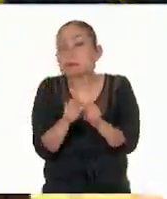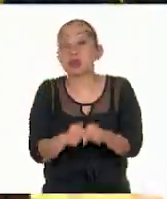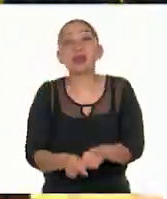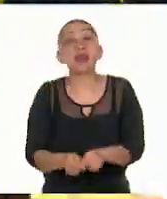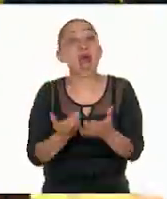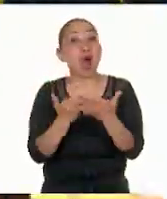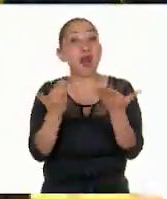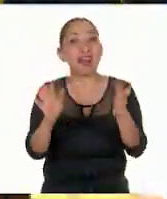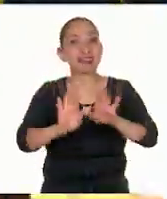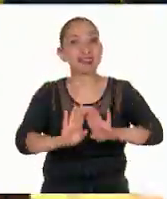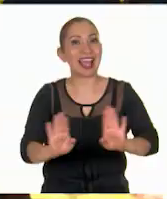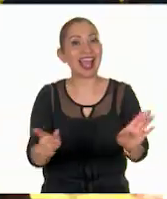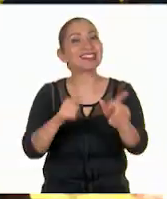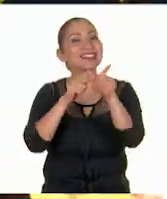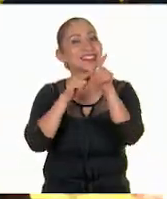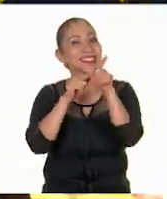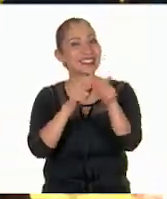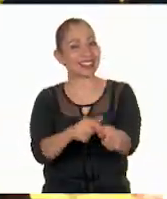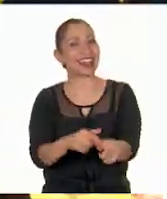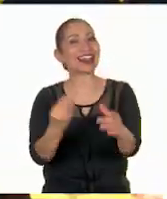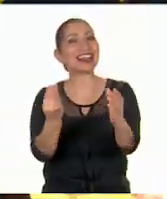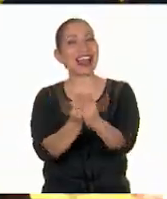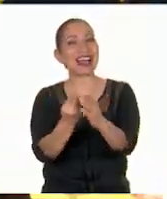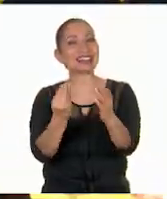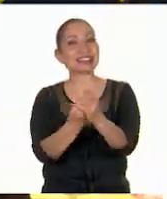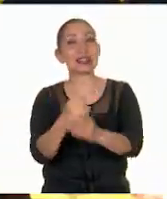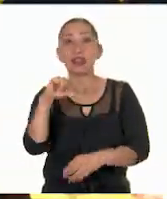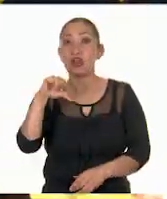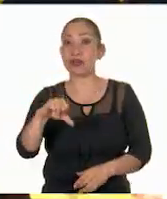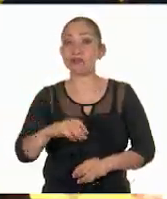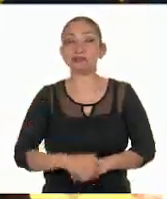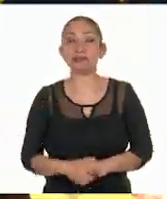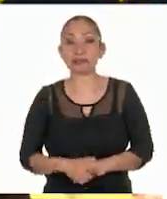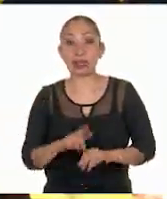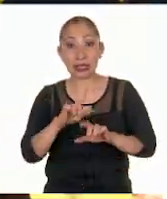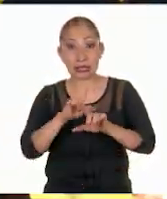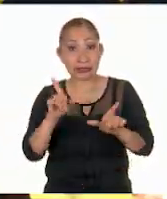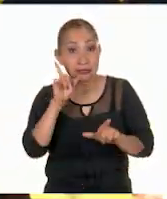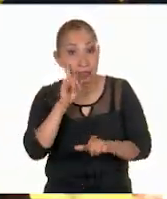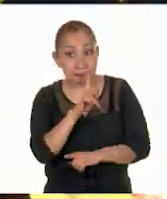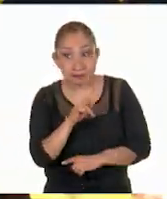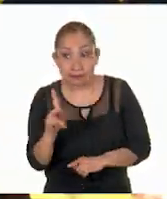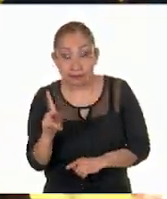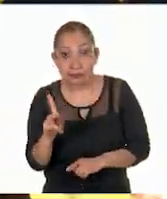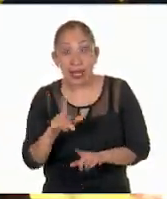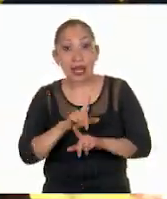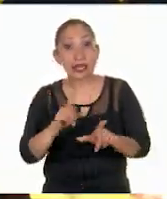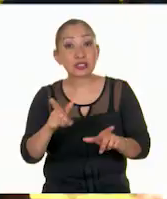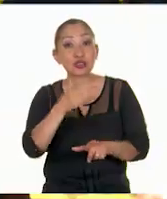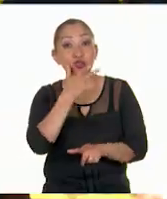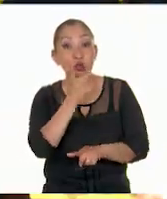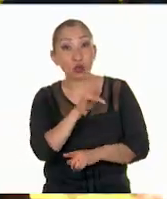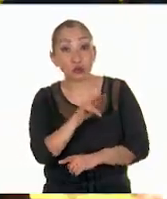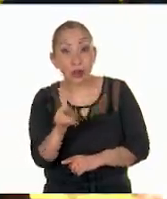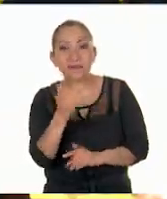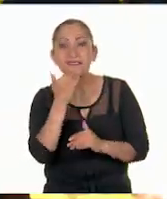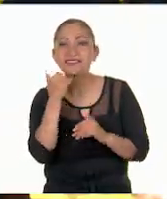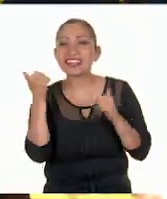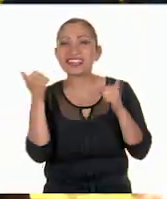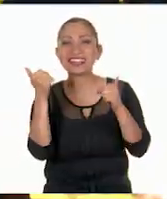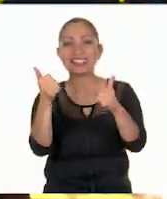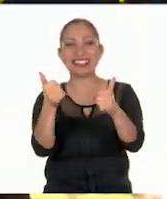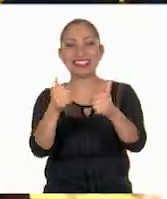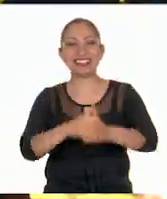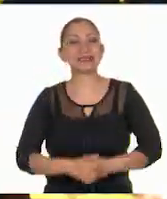Ahora es momento de seguir con el programa de hoy. ¿Listas? ¿Listos? ¡Muy